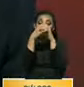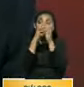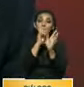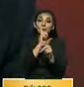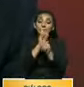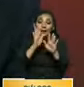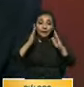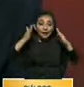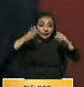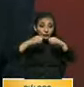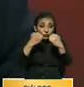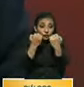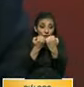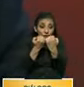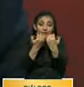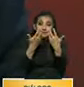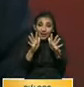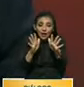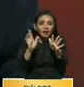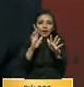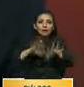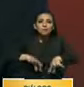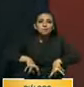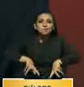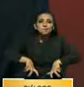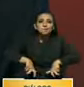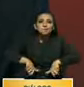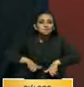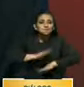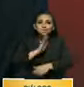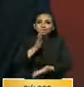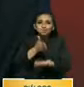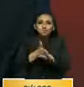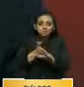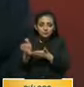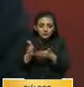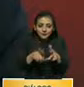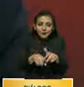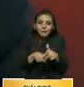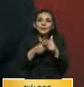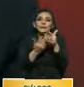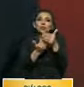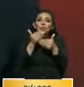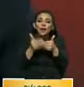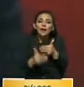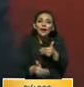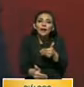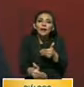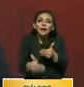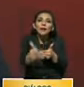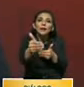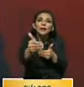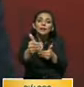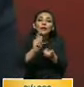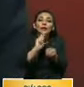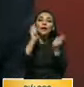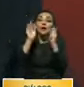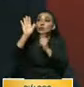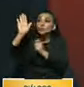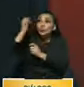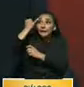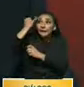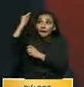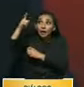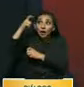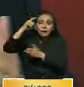socialismo corrupto del siglo XXI e introducirlo en el siglo XXI, cambiando el modelo. Por